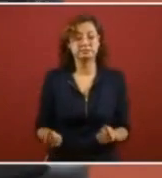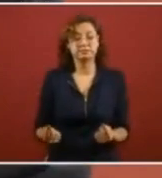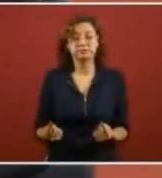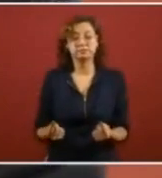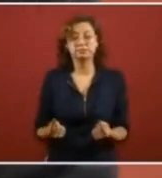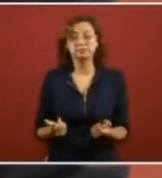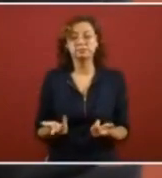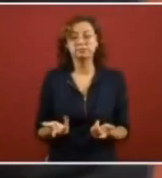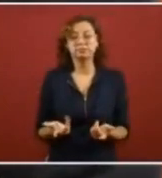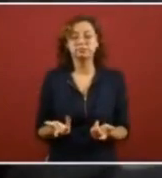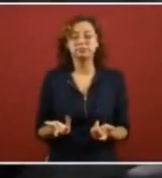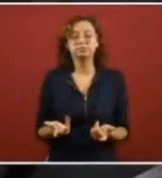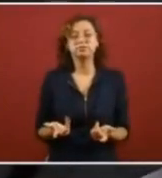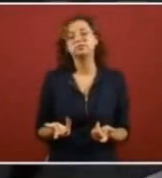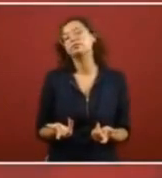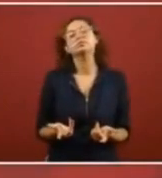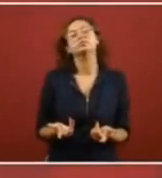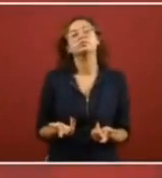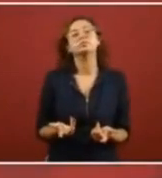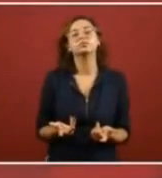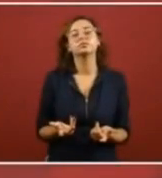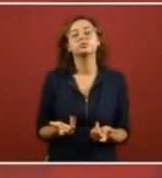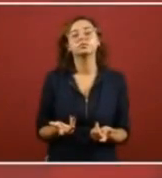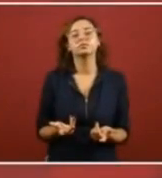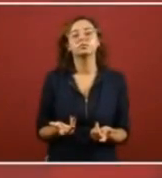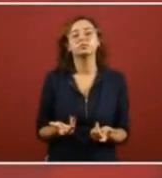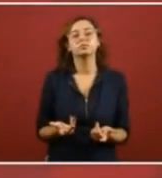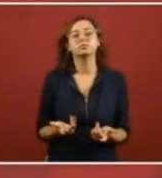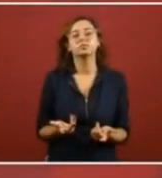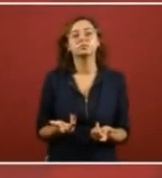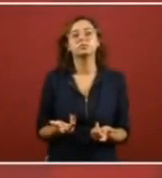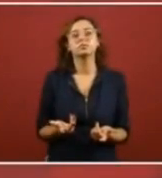Estamos enfrentando